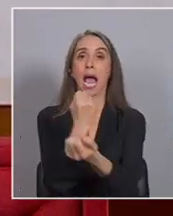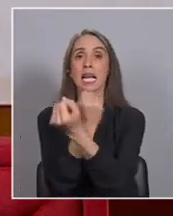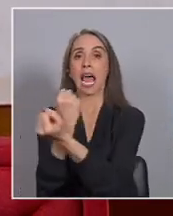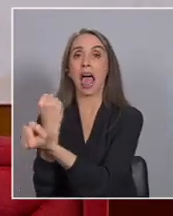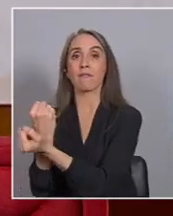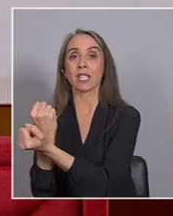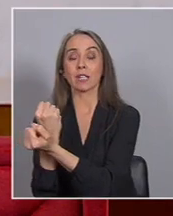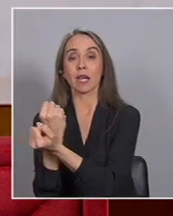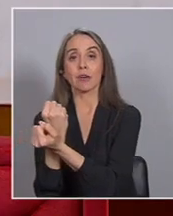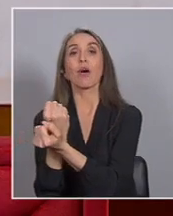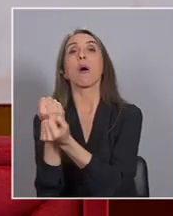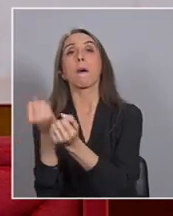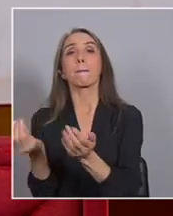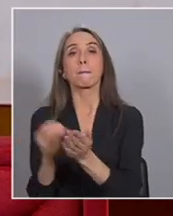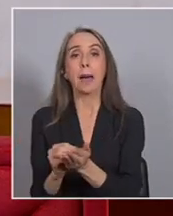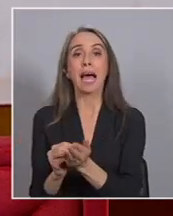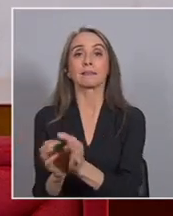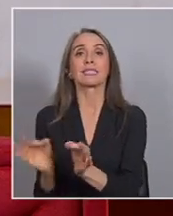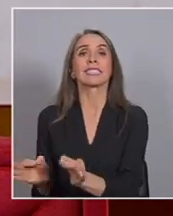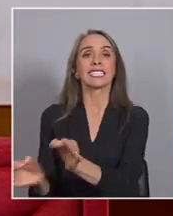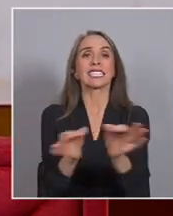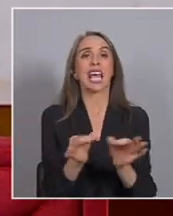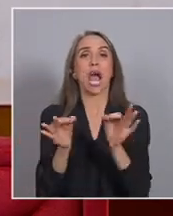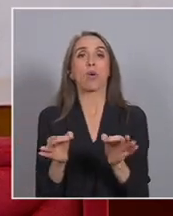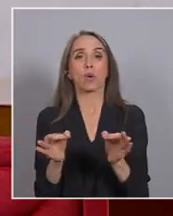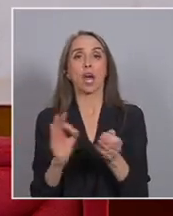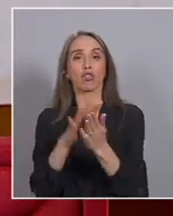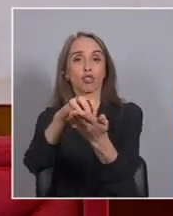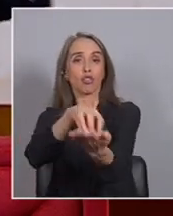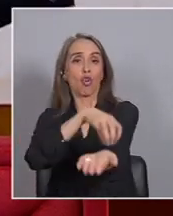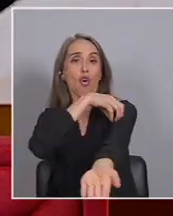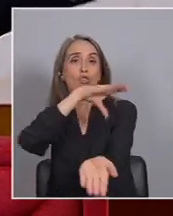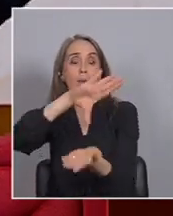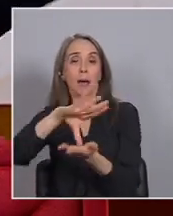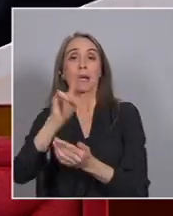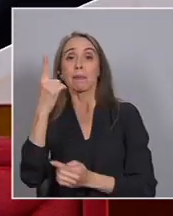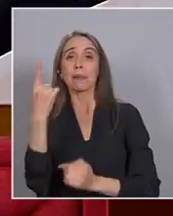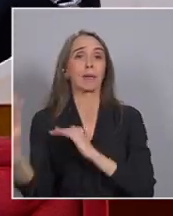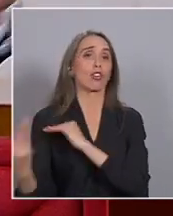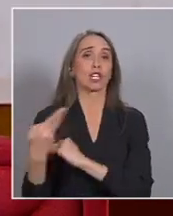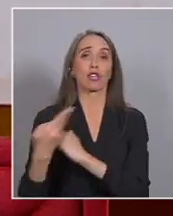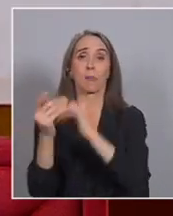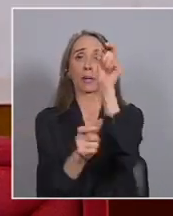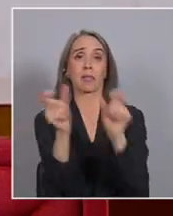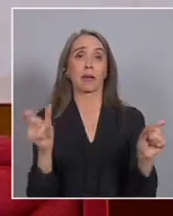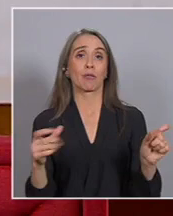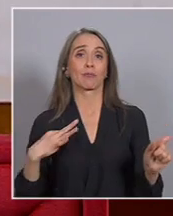van a ayudar a reforzar la seguridad para todo el país, que es la primera demanda que nos hacen.